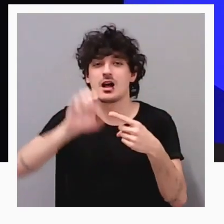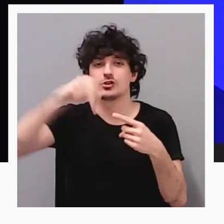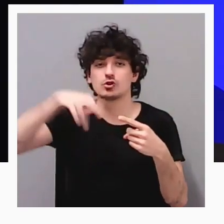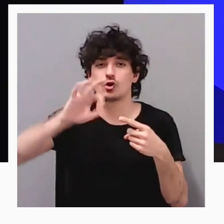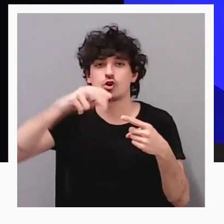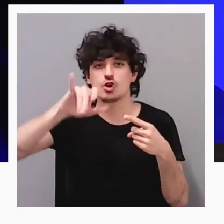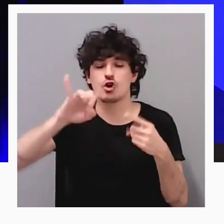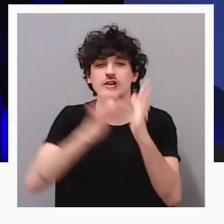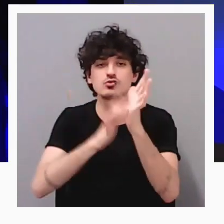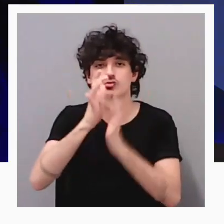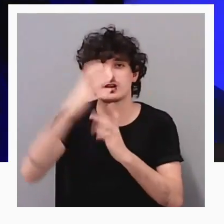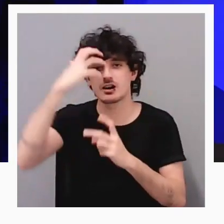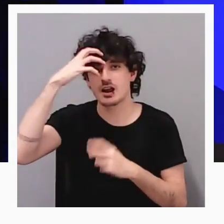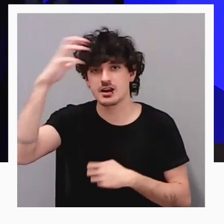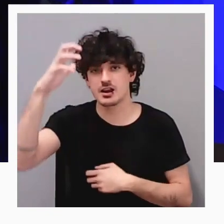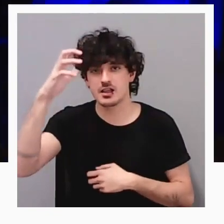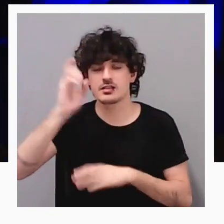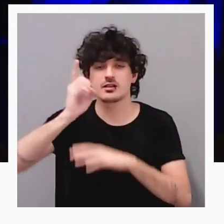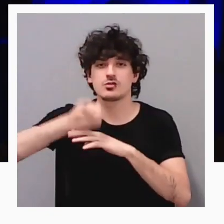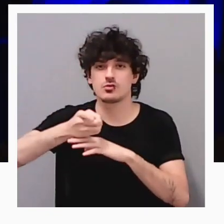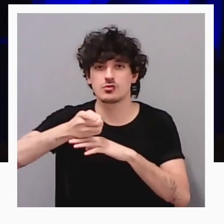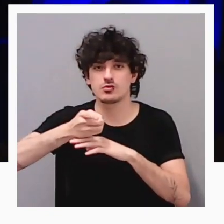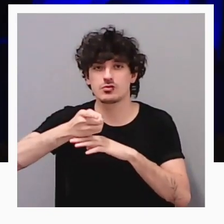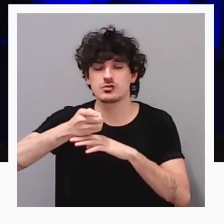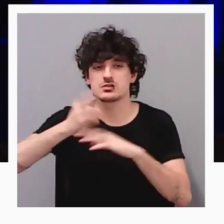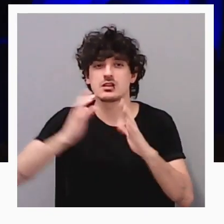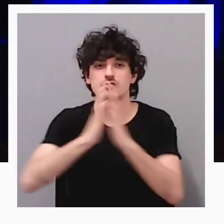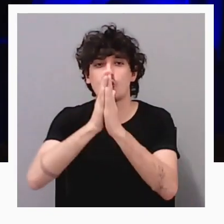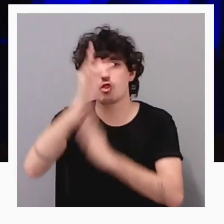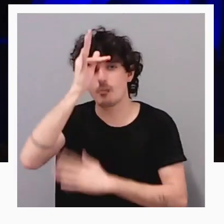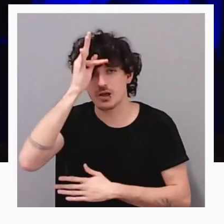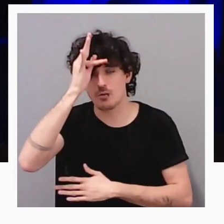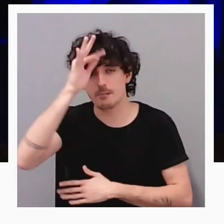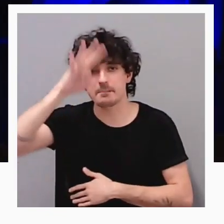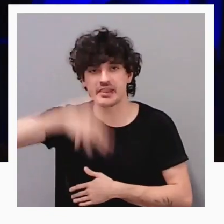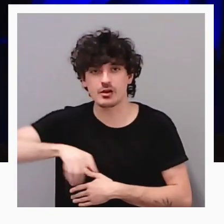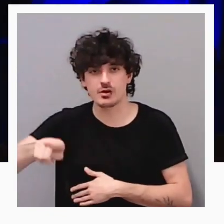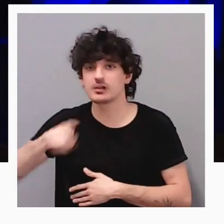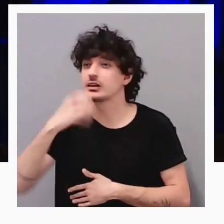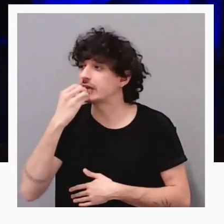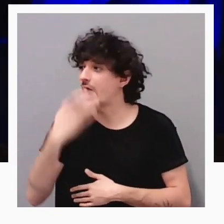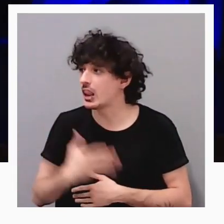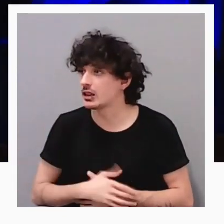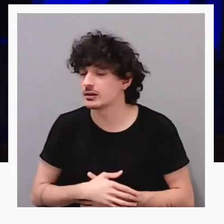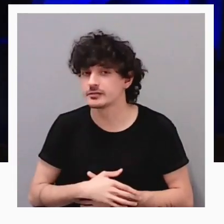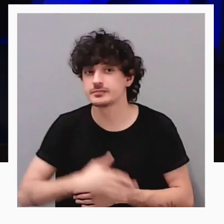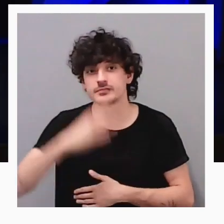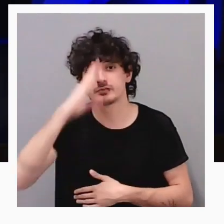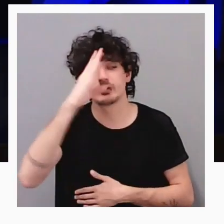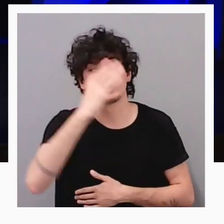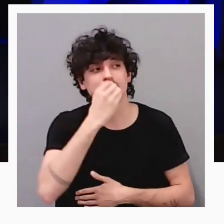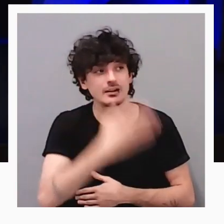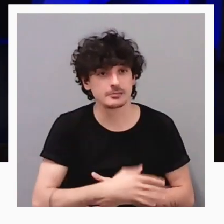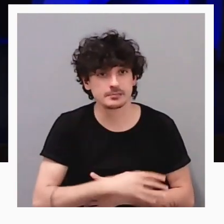director del Hotel Escuela Convento de Santo Domingo en Archidona. Hola, ¿Qué tal? Bueno. Por favor. Bueno, hola, ¿qué tal? También está con